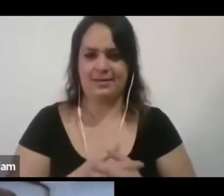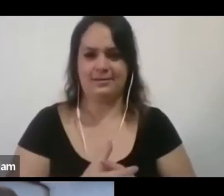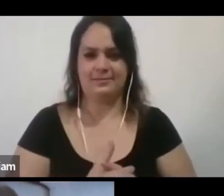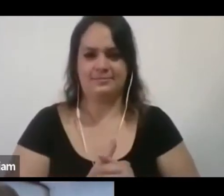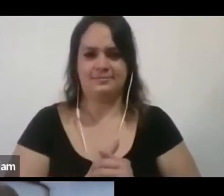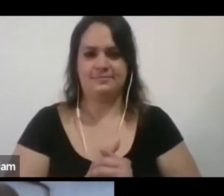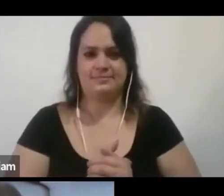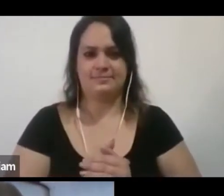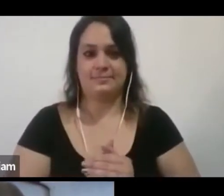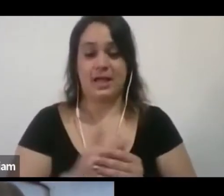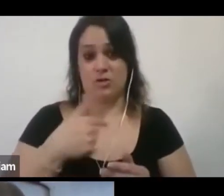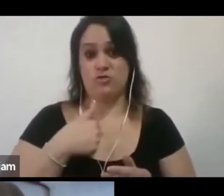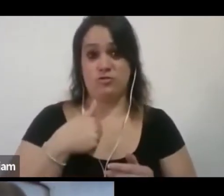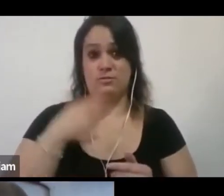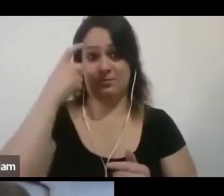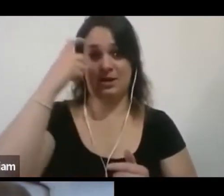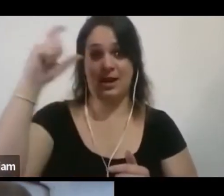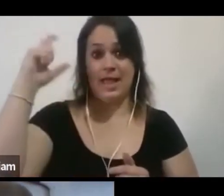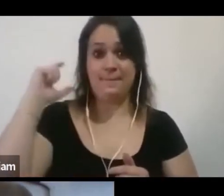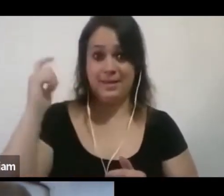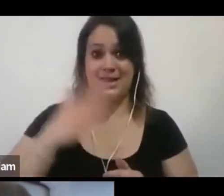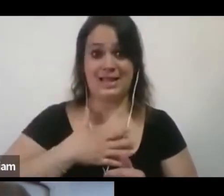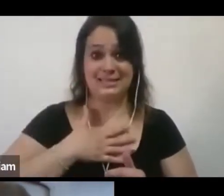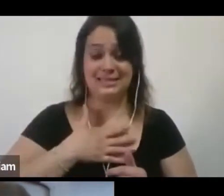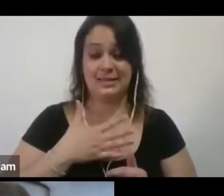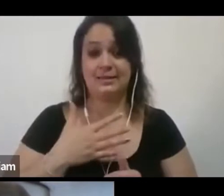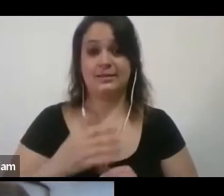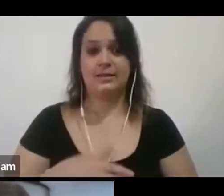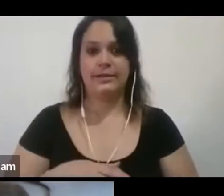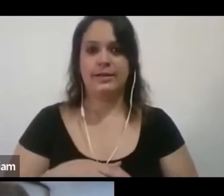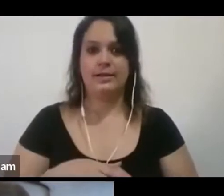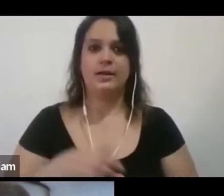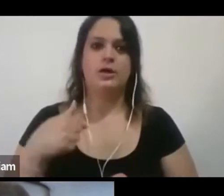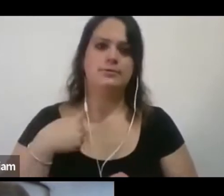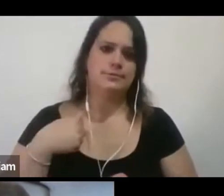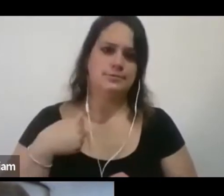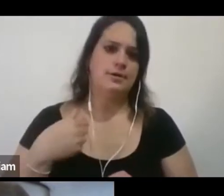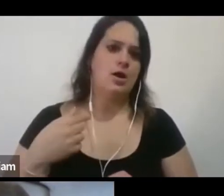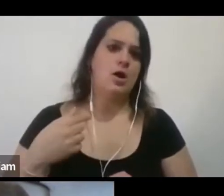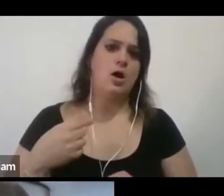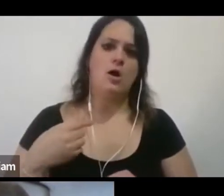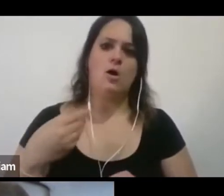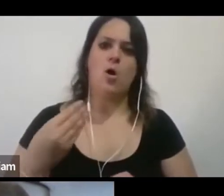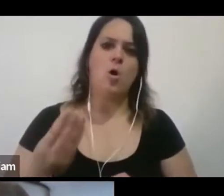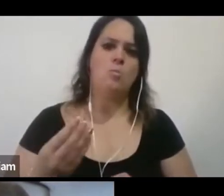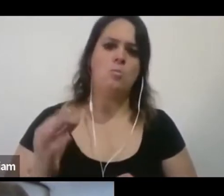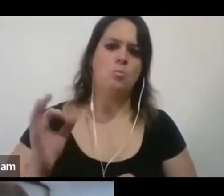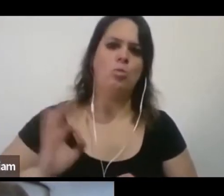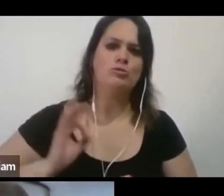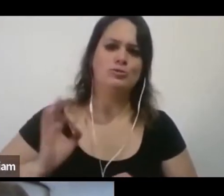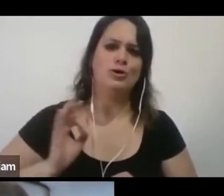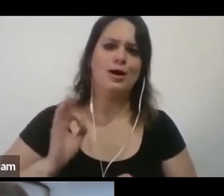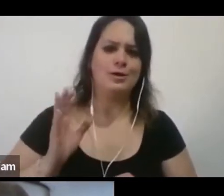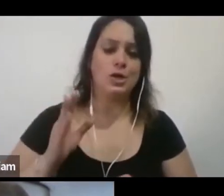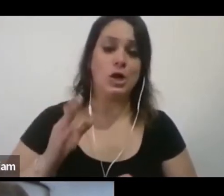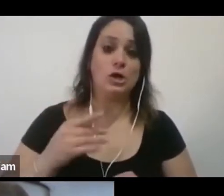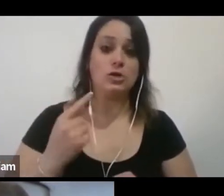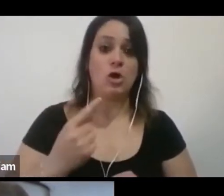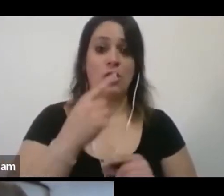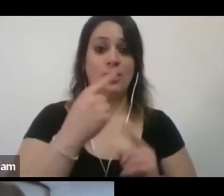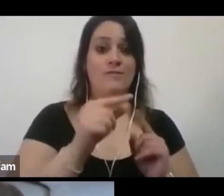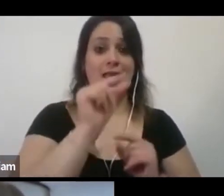Yo como experiencia les puedo decir que he recorrido gran parte de los departamentos de la